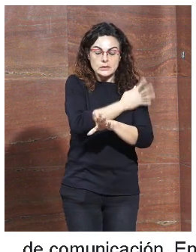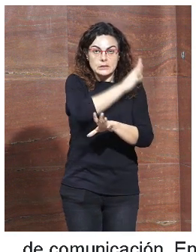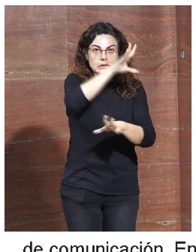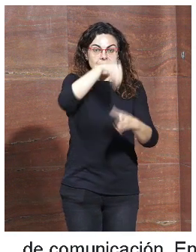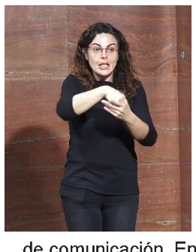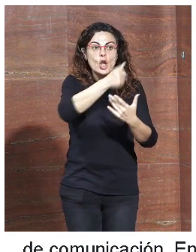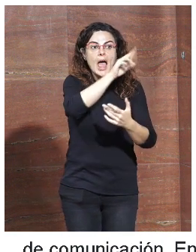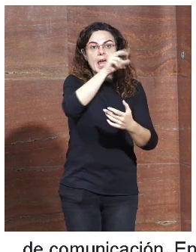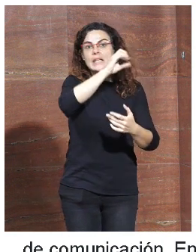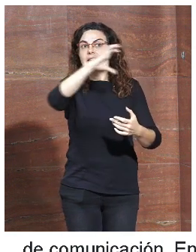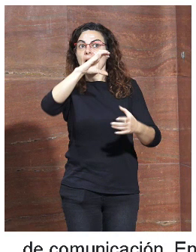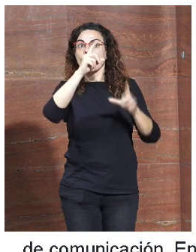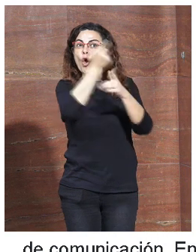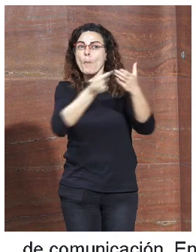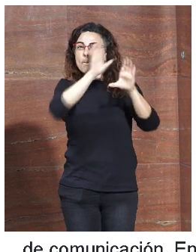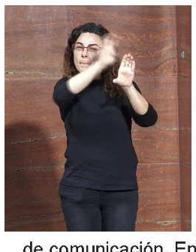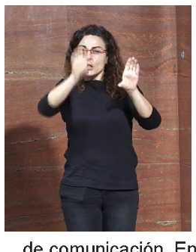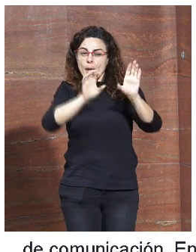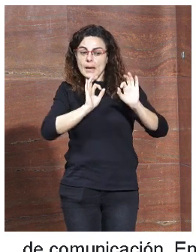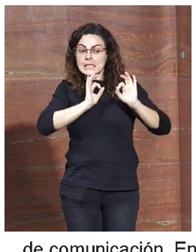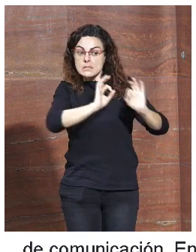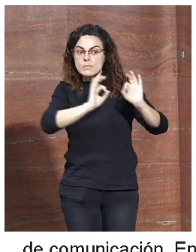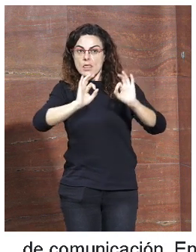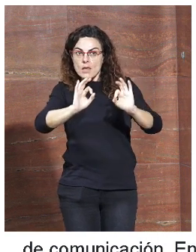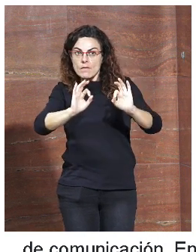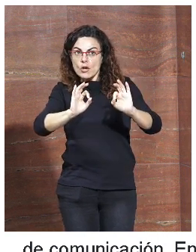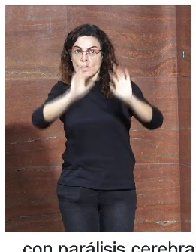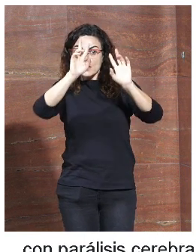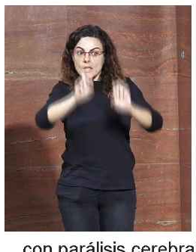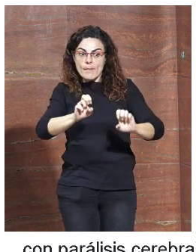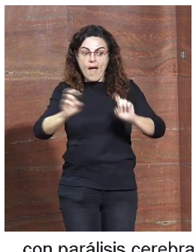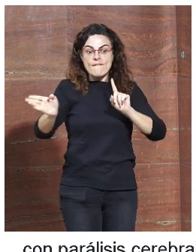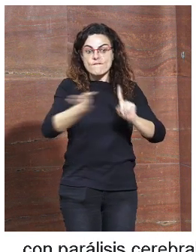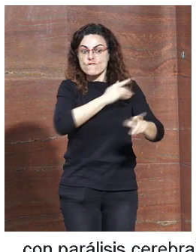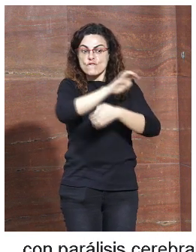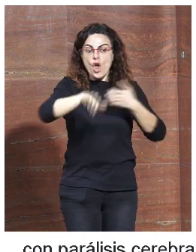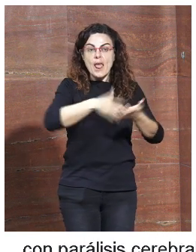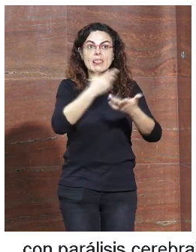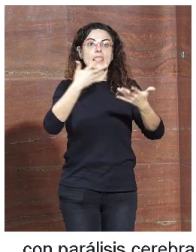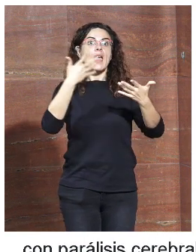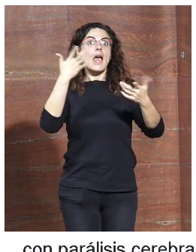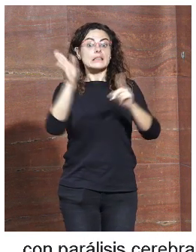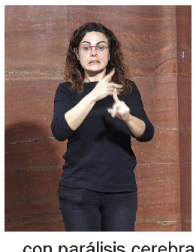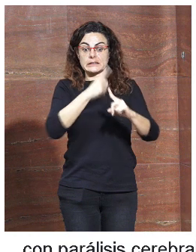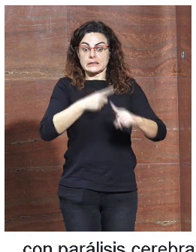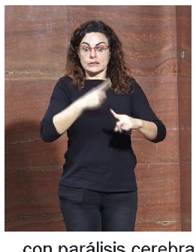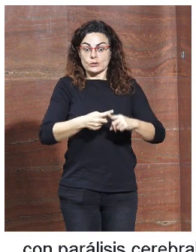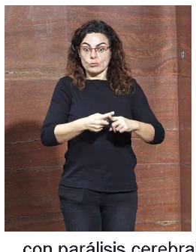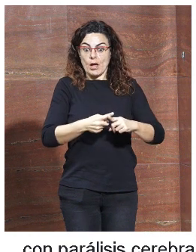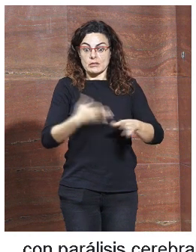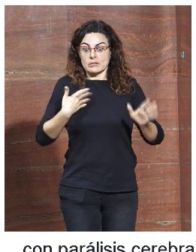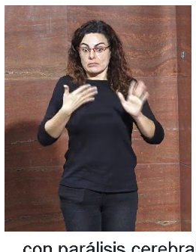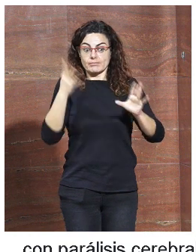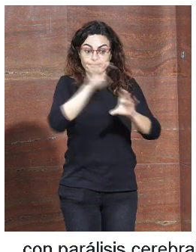Arasac pictogramas muy específicos que narraran todas las situaciones de violencia sexual. Con lo cual la prevención nos la habíamos cargado ya,